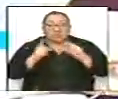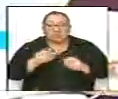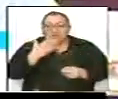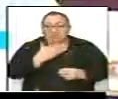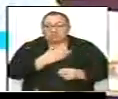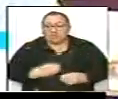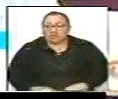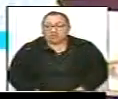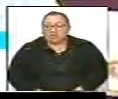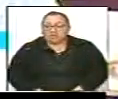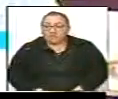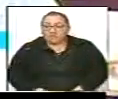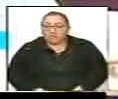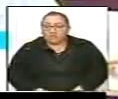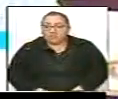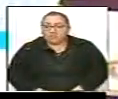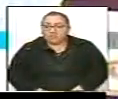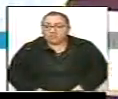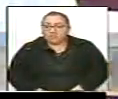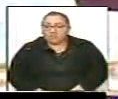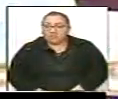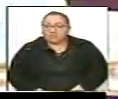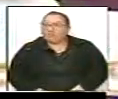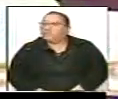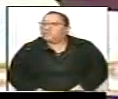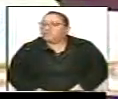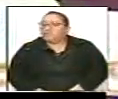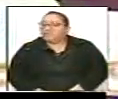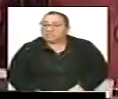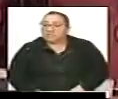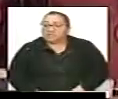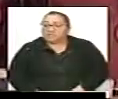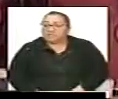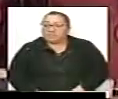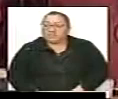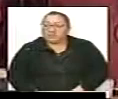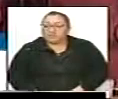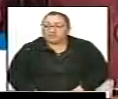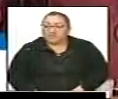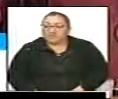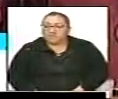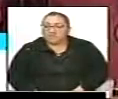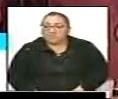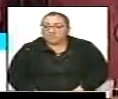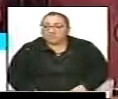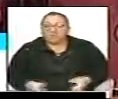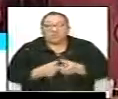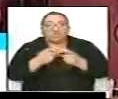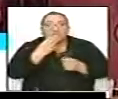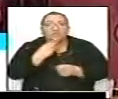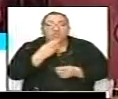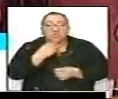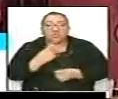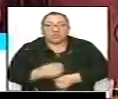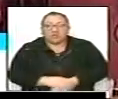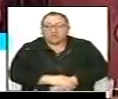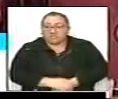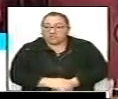democrática. Gracias, señora presidenta. Gracias, congresista Betetas. Tiene la palabra el congresista Mulder. Se le recuerda a los señores congresistas que